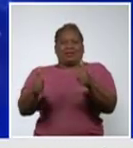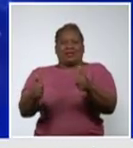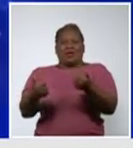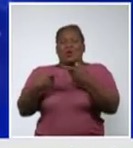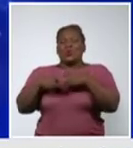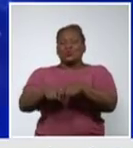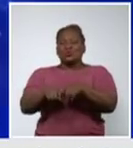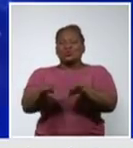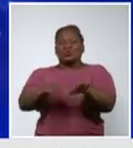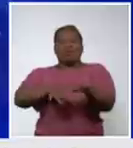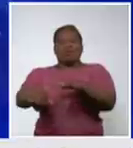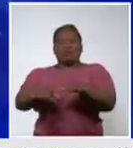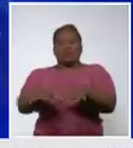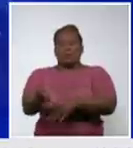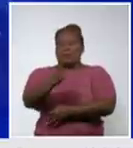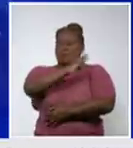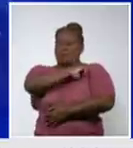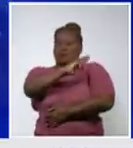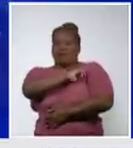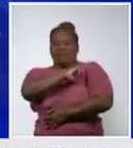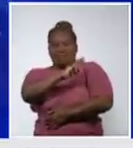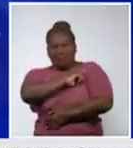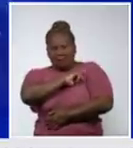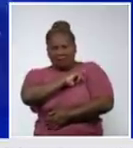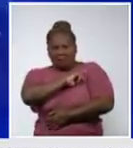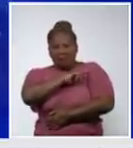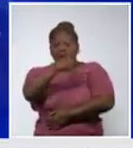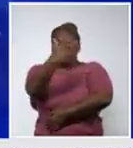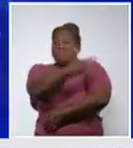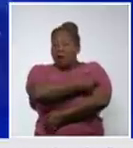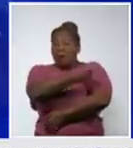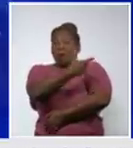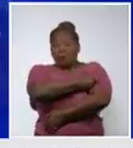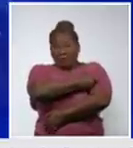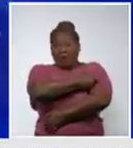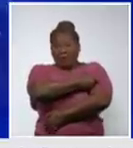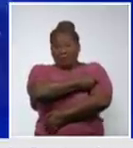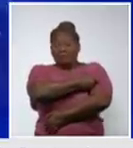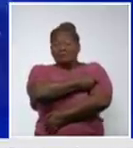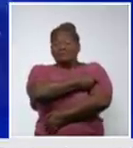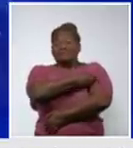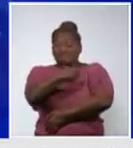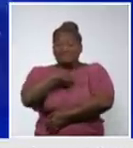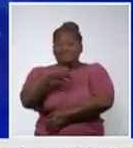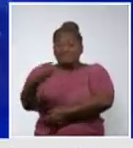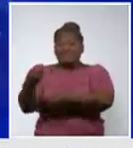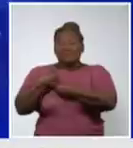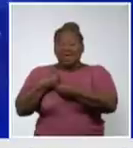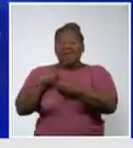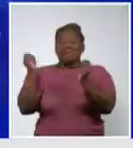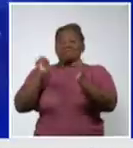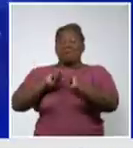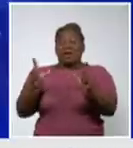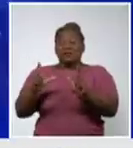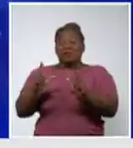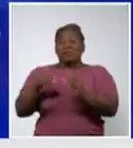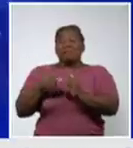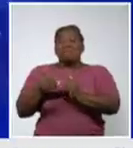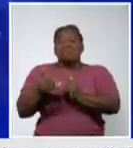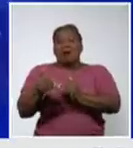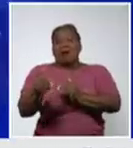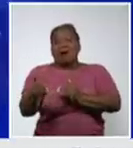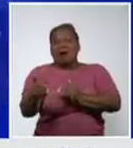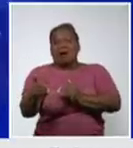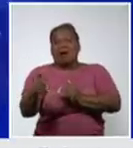con la autorresponsabilidad y con la vacuna, que indiscutiblemente va a ir teniendo un impacto, pero más adelante. Todavía nos queda un